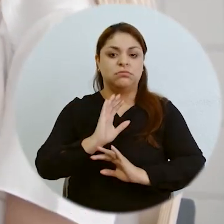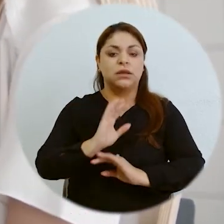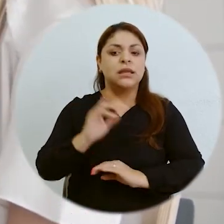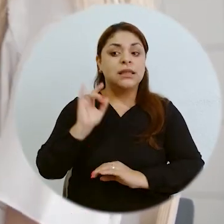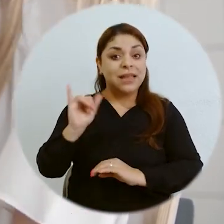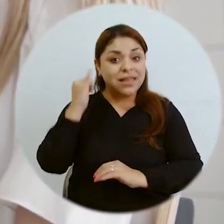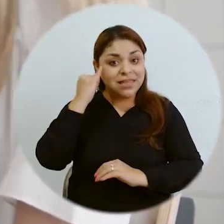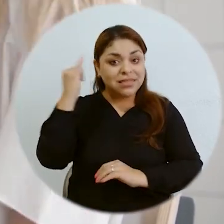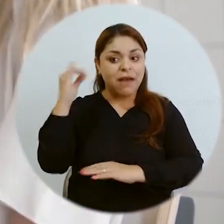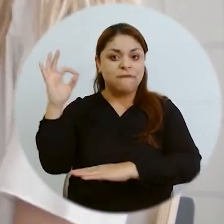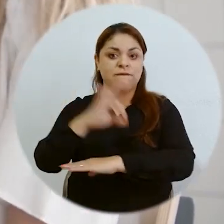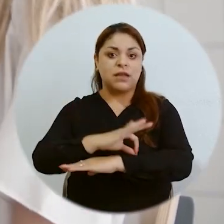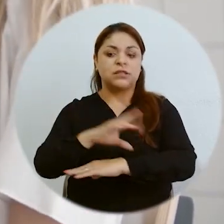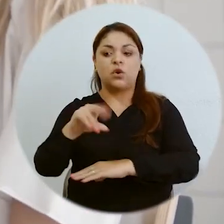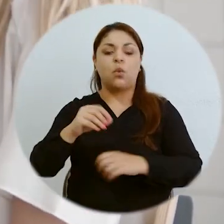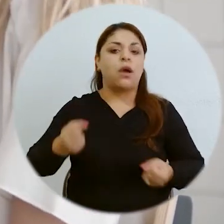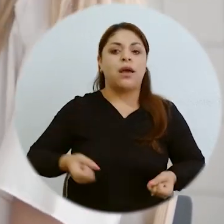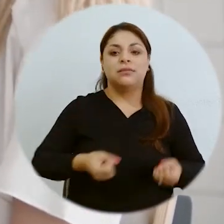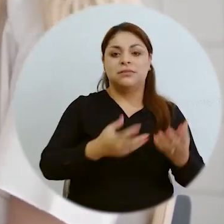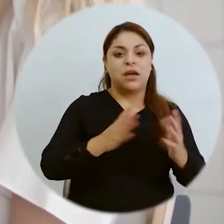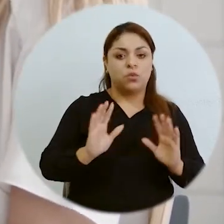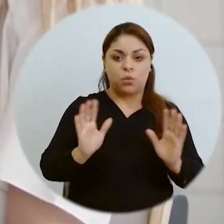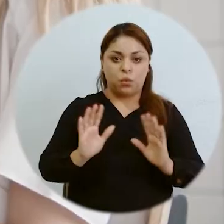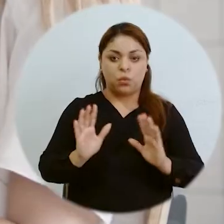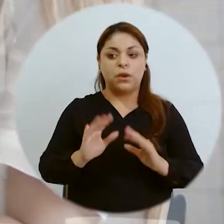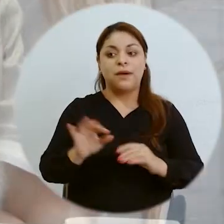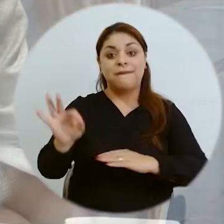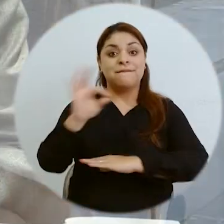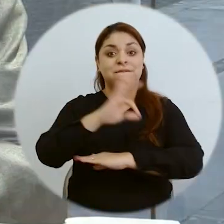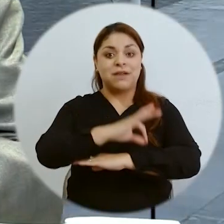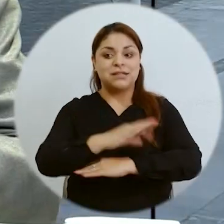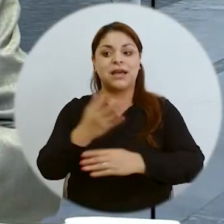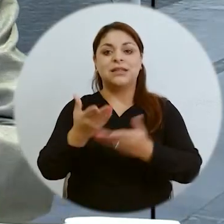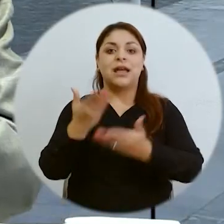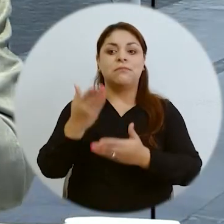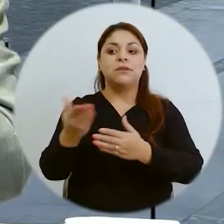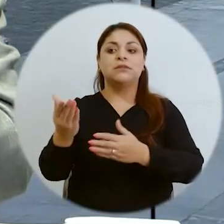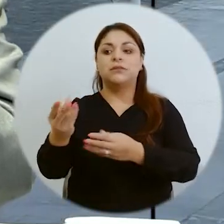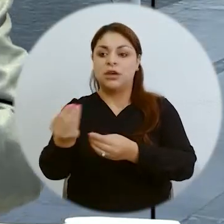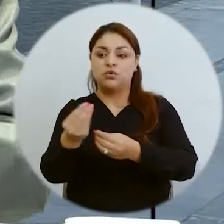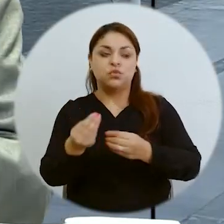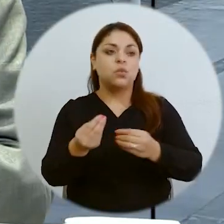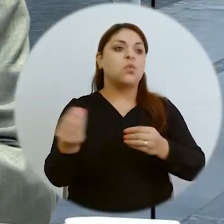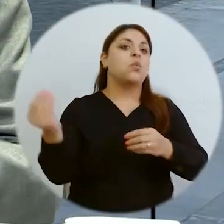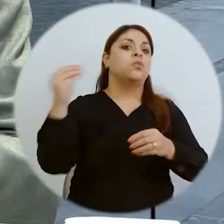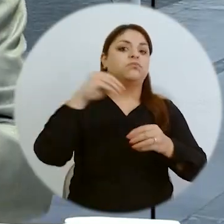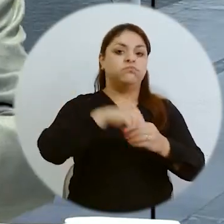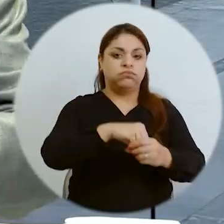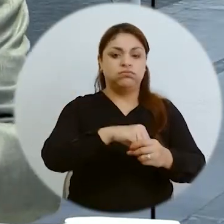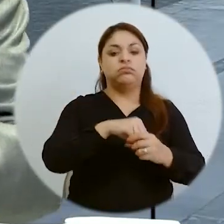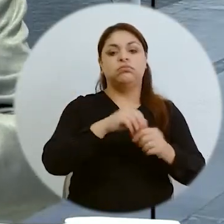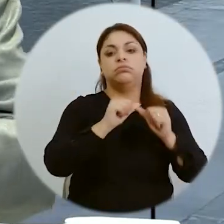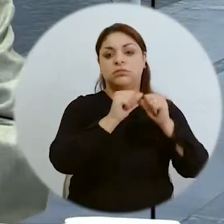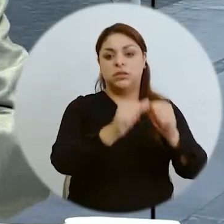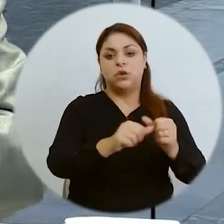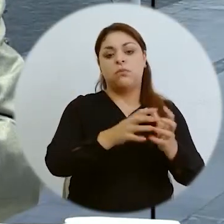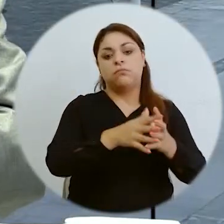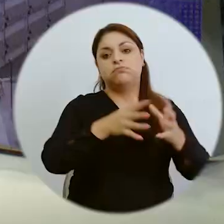un mismo, digamos, de estos mecanismos que tienen las bancas en línea, de que voy haciendo un